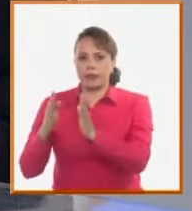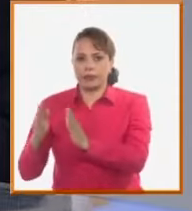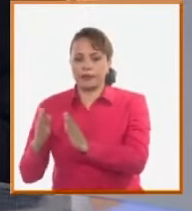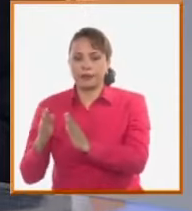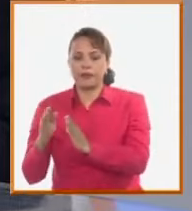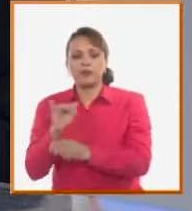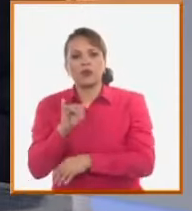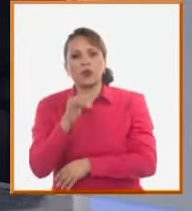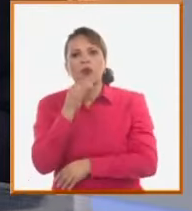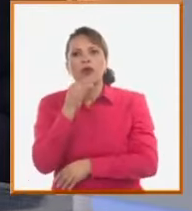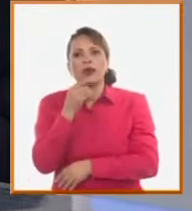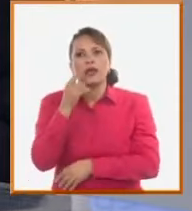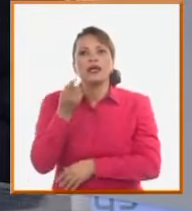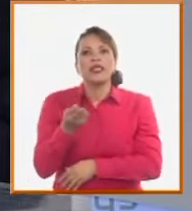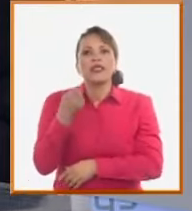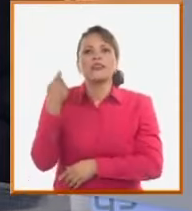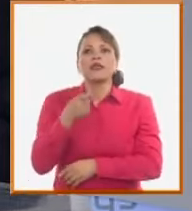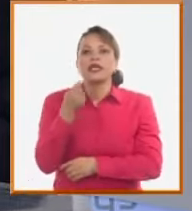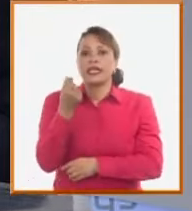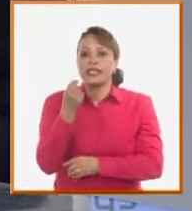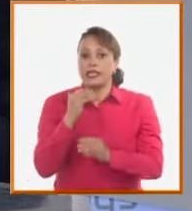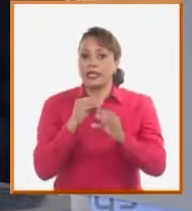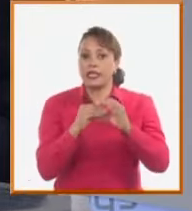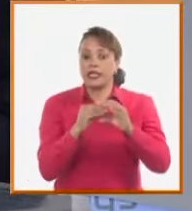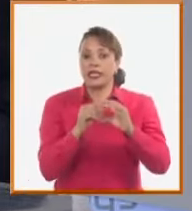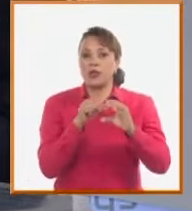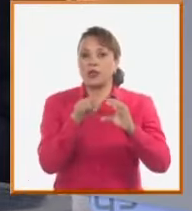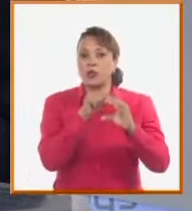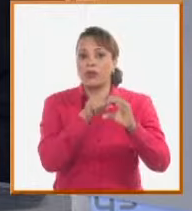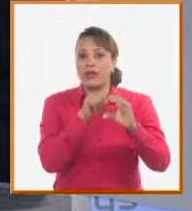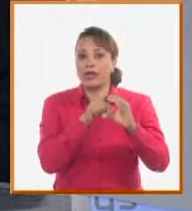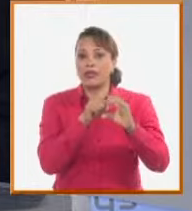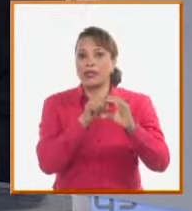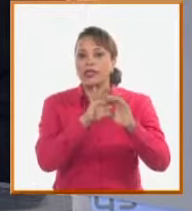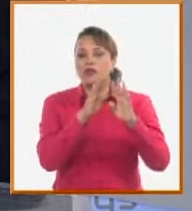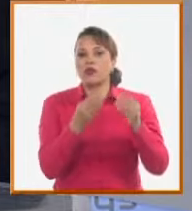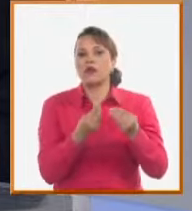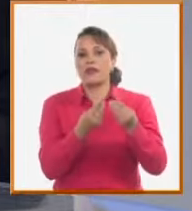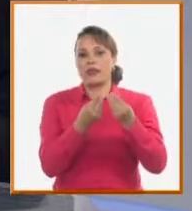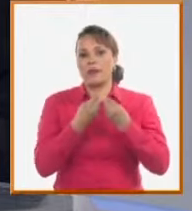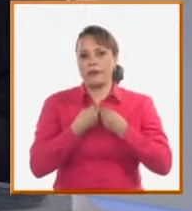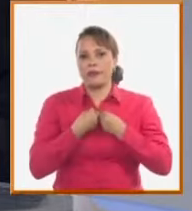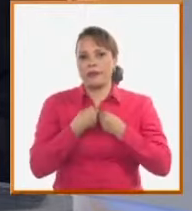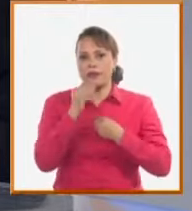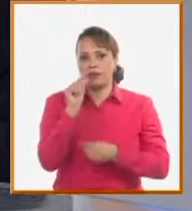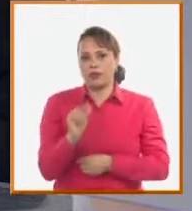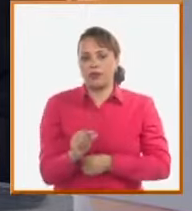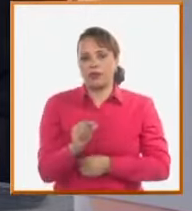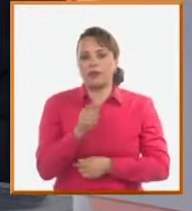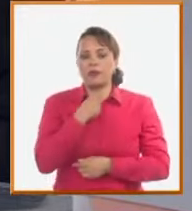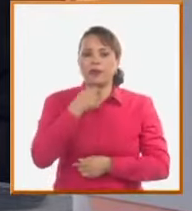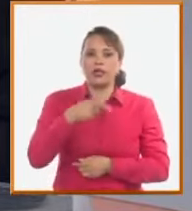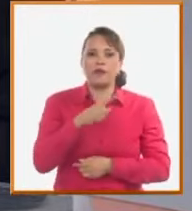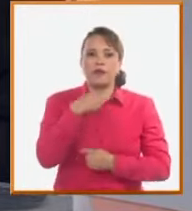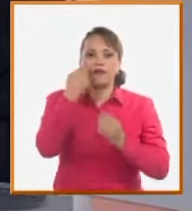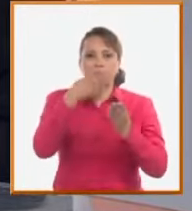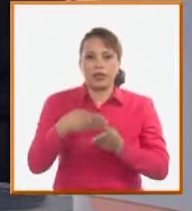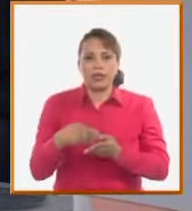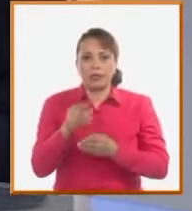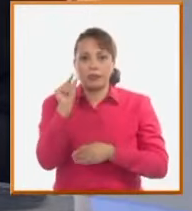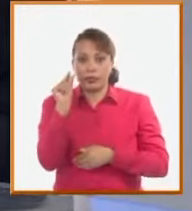Pero siempre, sí o sí, el dinero que paga el asegurado totalmente es del asegurado. En caso de fallecimiento del